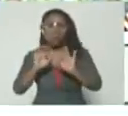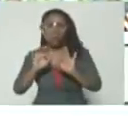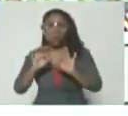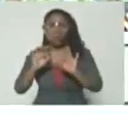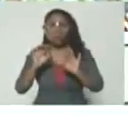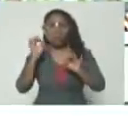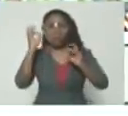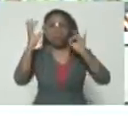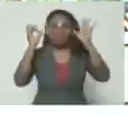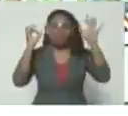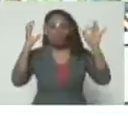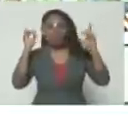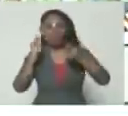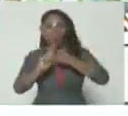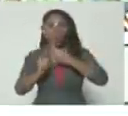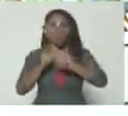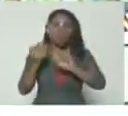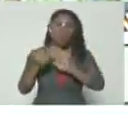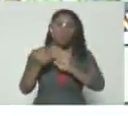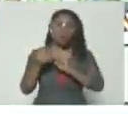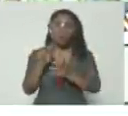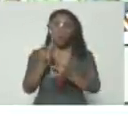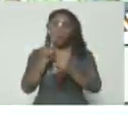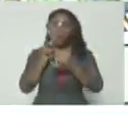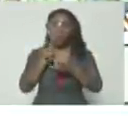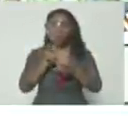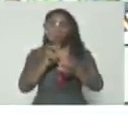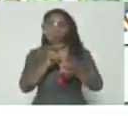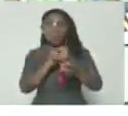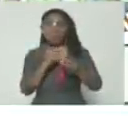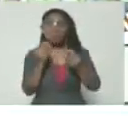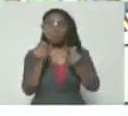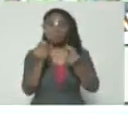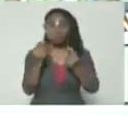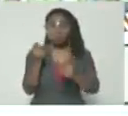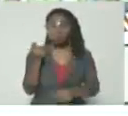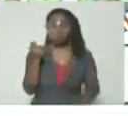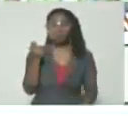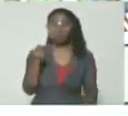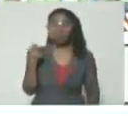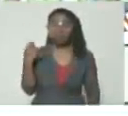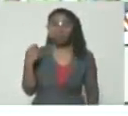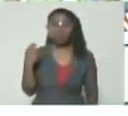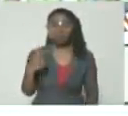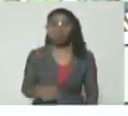magnicidio y cobrar, cobrar, cobrar muchos billetes.